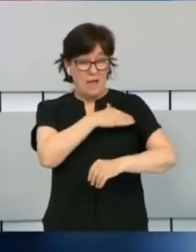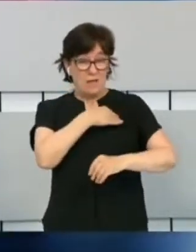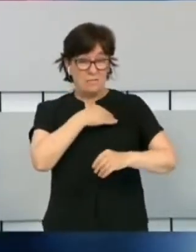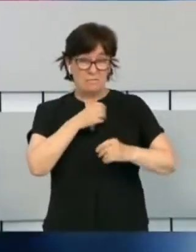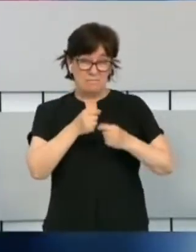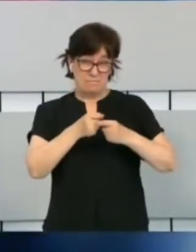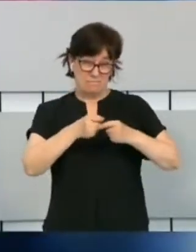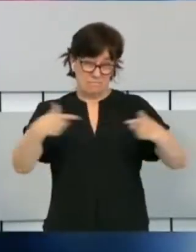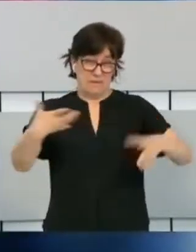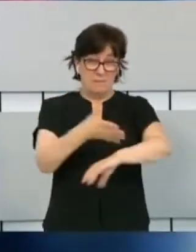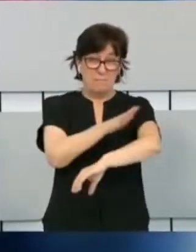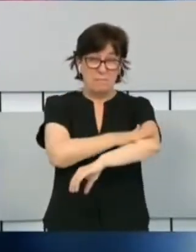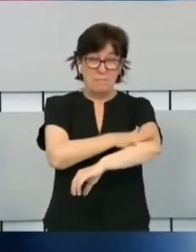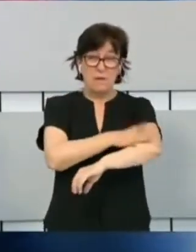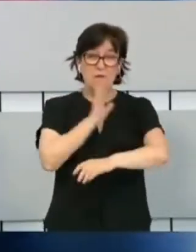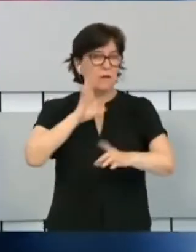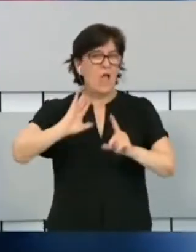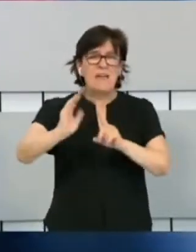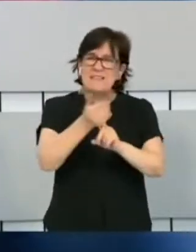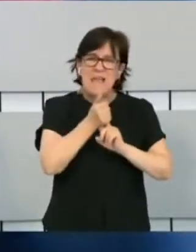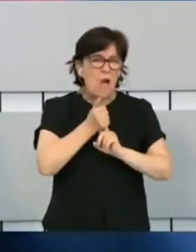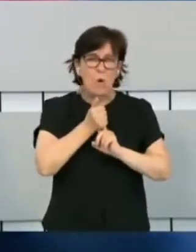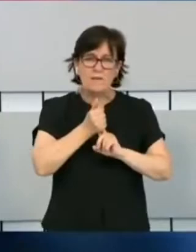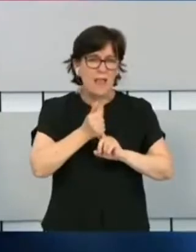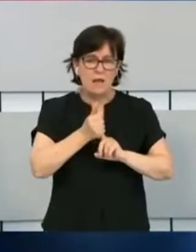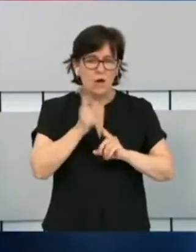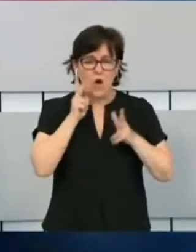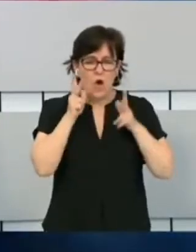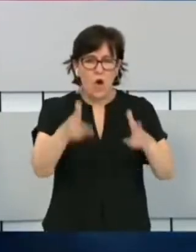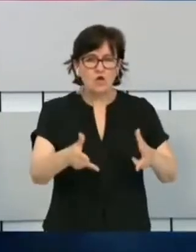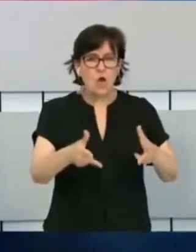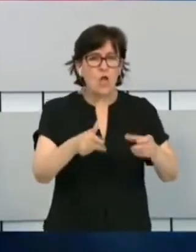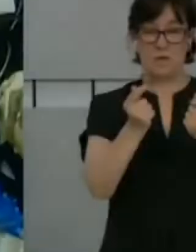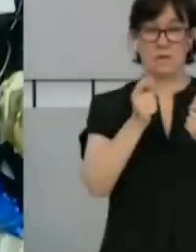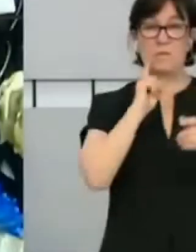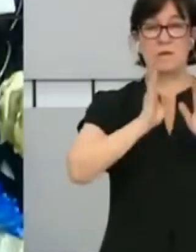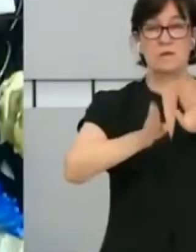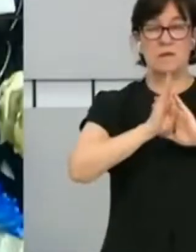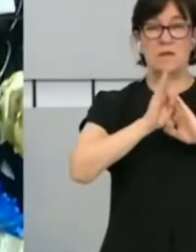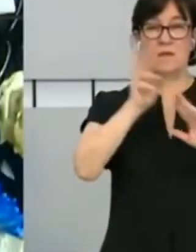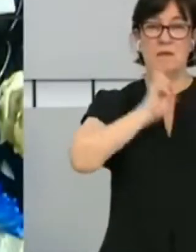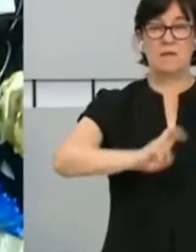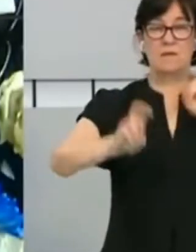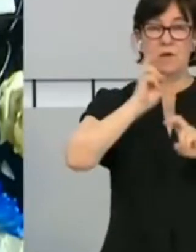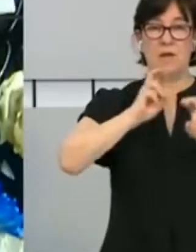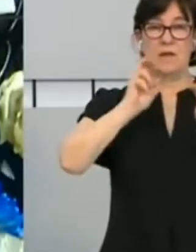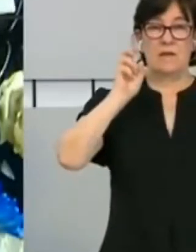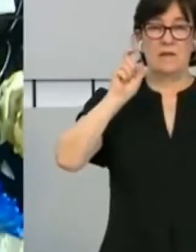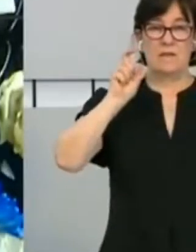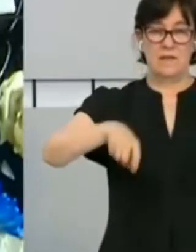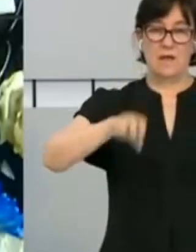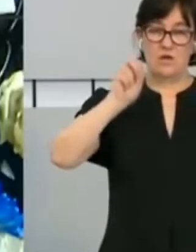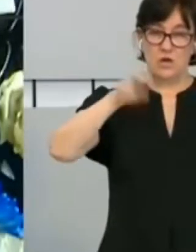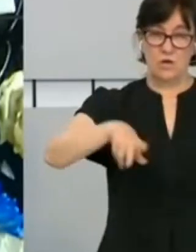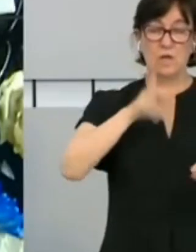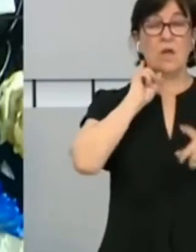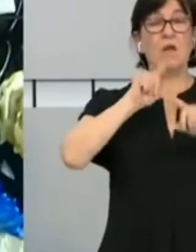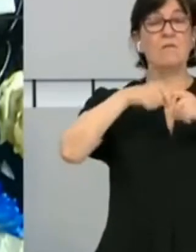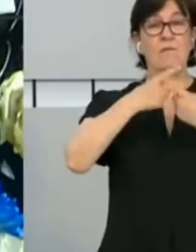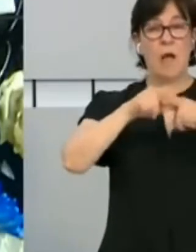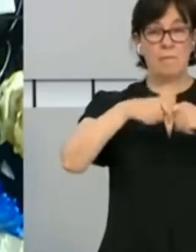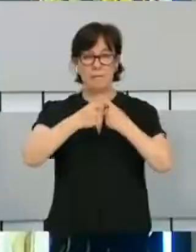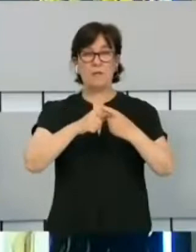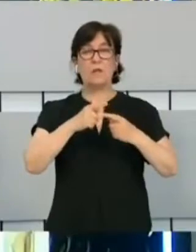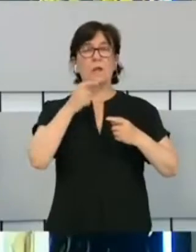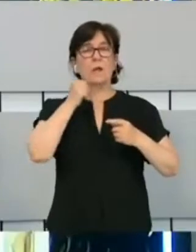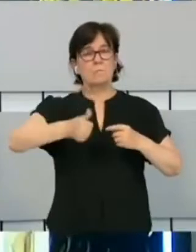en macrobrote de Mallorca están secuestrados en hoteles COVID. Y sigue buscando sin descanso, Nur. Sí, los familiares